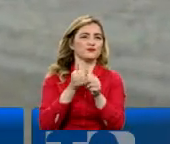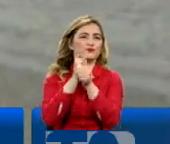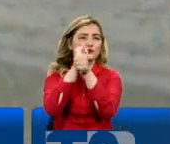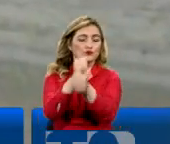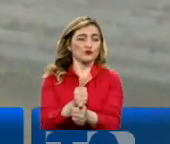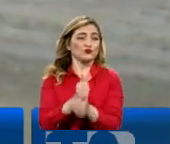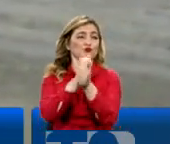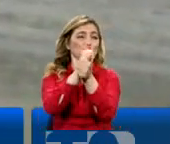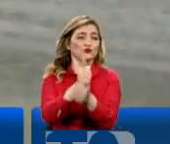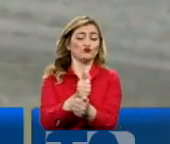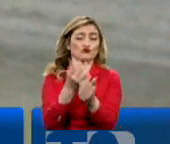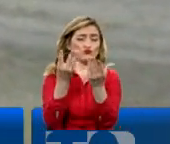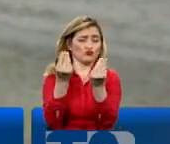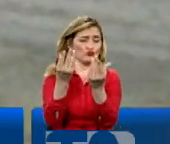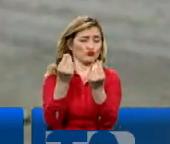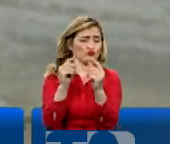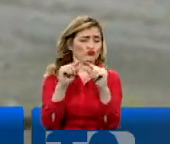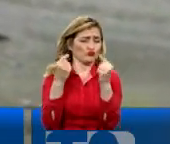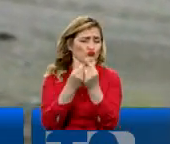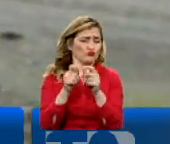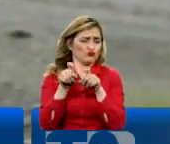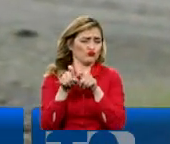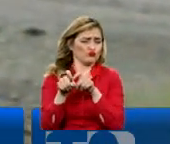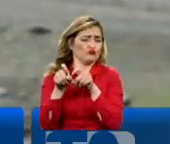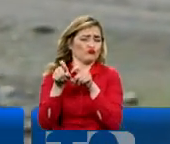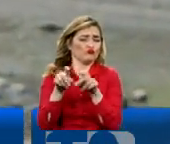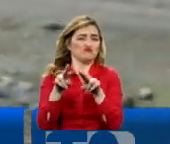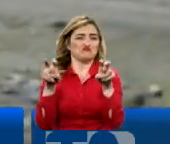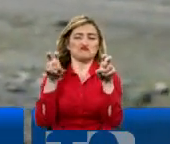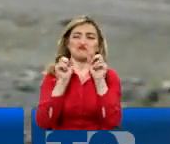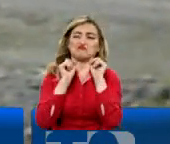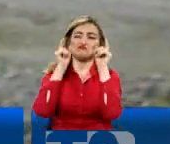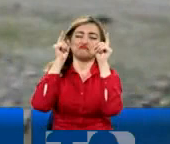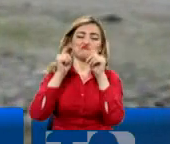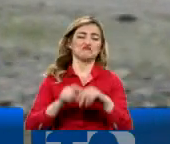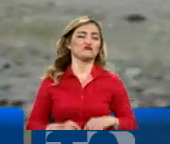silvestres en manadas la naturaleza en su esplendor